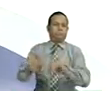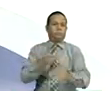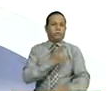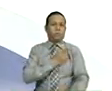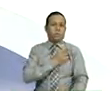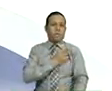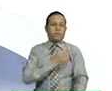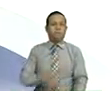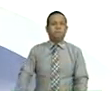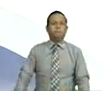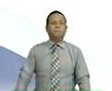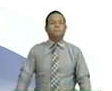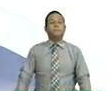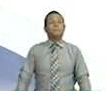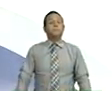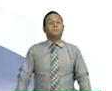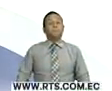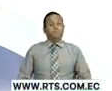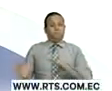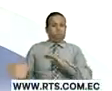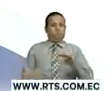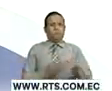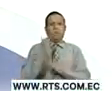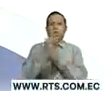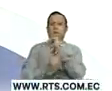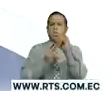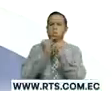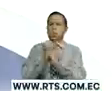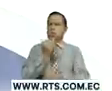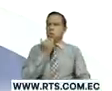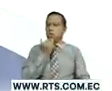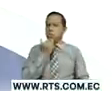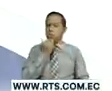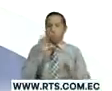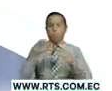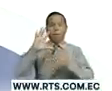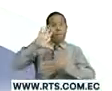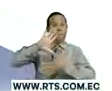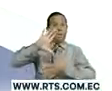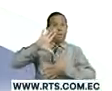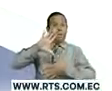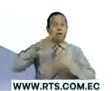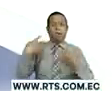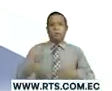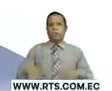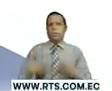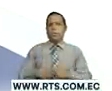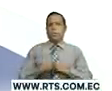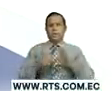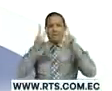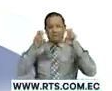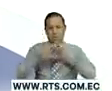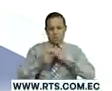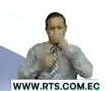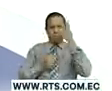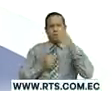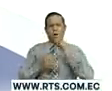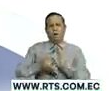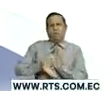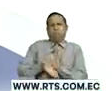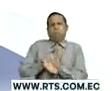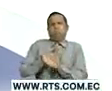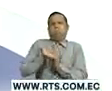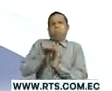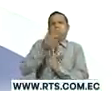Y ahora revisamos lo que ocurre en el resto del mundo. En América Latina los casos de COVID-19 superan el millón. Eso mientras se descubre